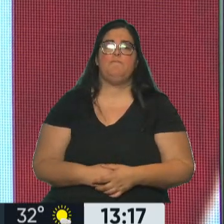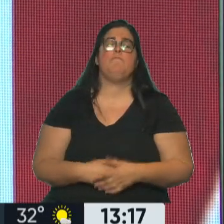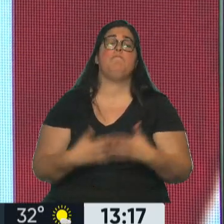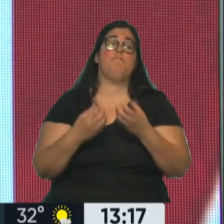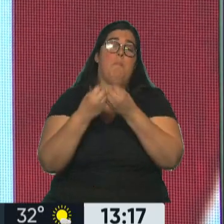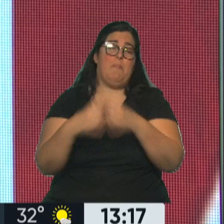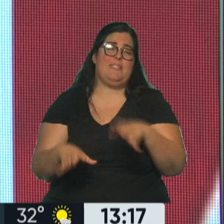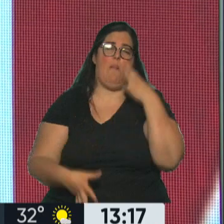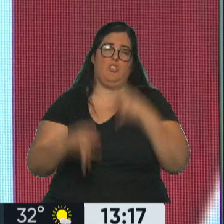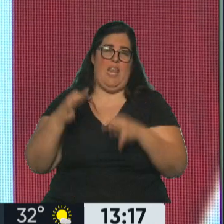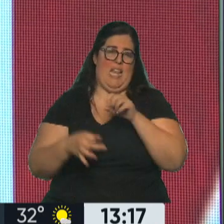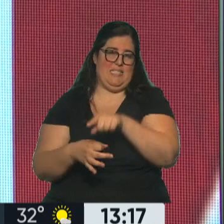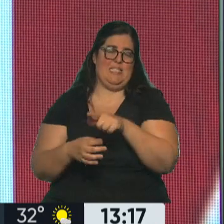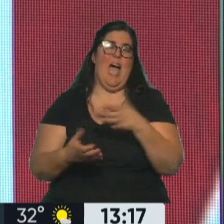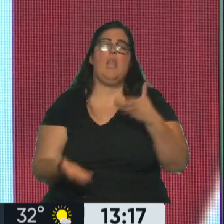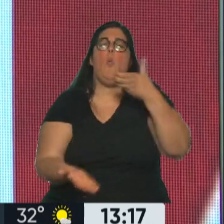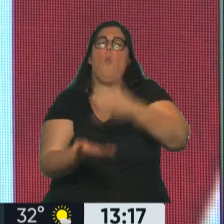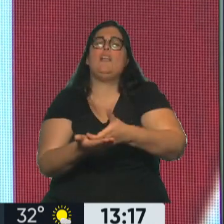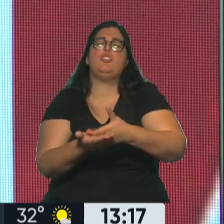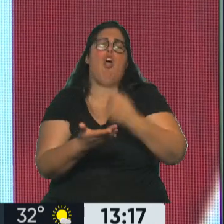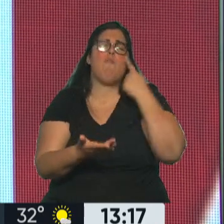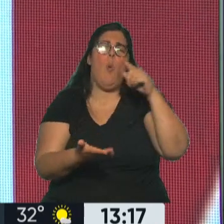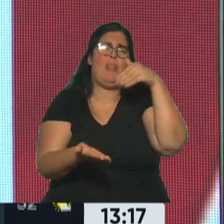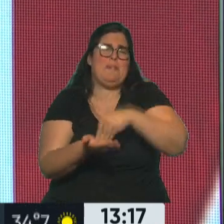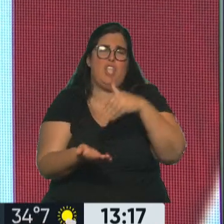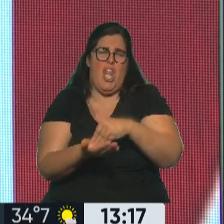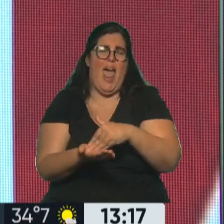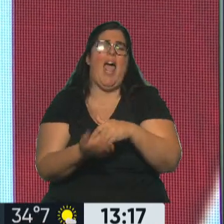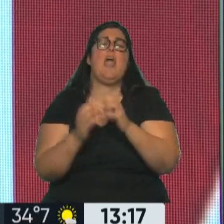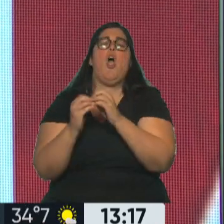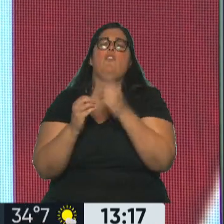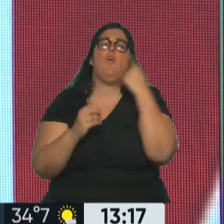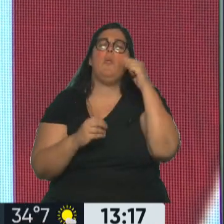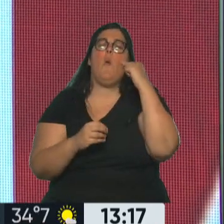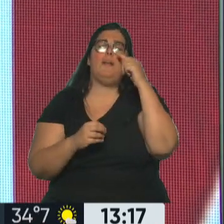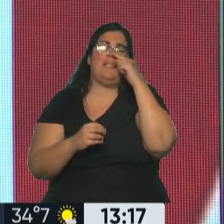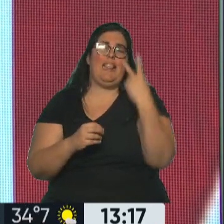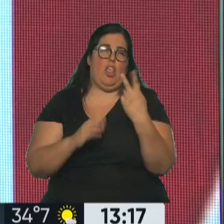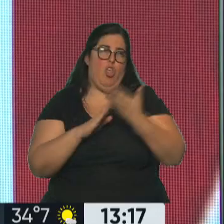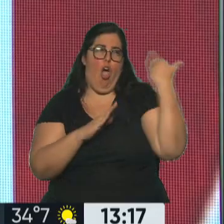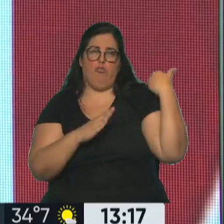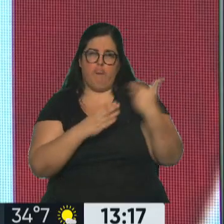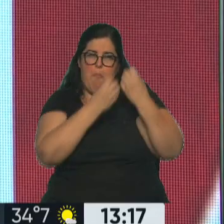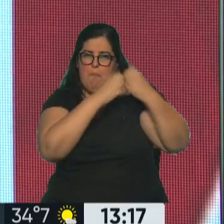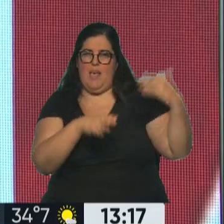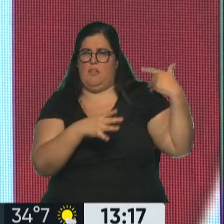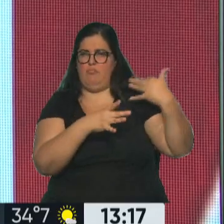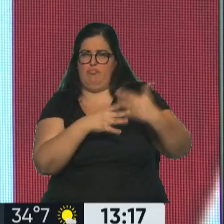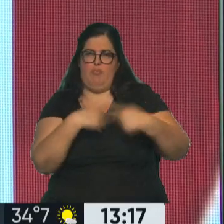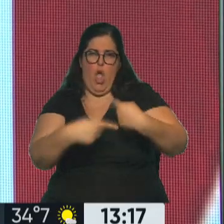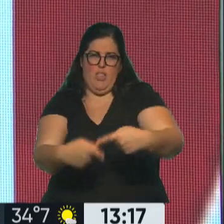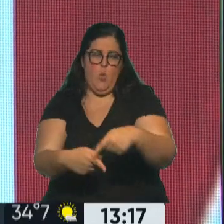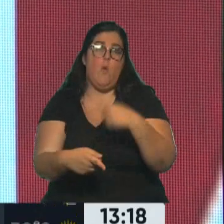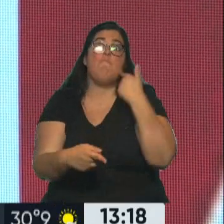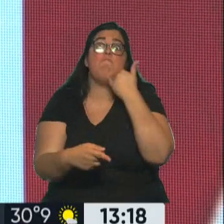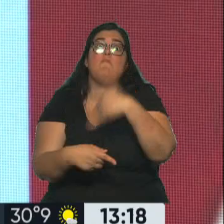Comenzamos a analizar ya mismo esta inversión multimillonaria, este conflicto de 1972 que aún continúa y no se sabe obviamente cómo va a